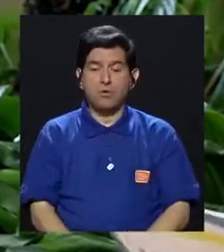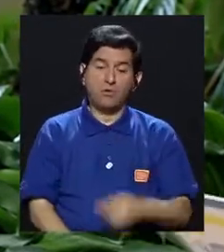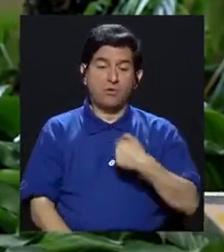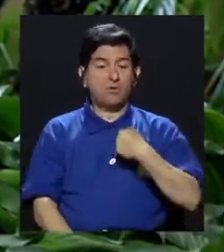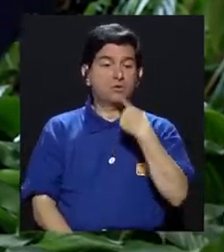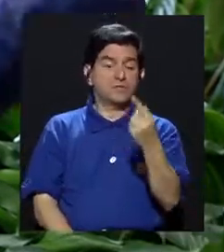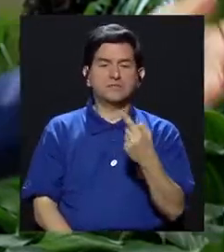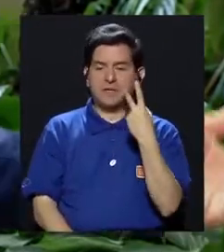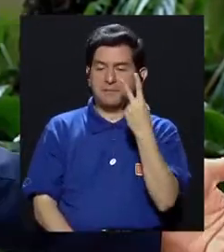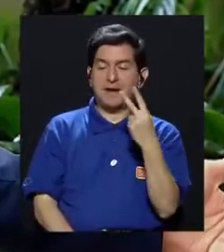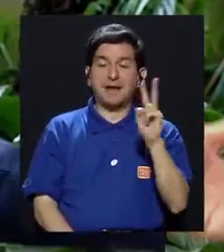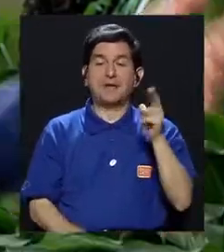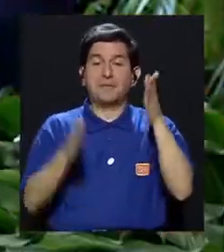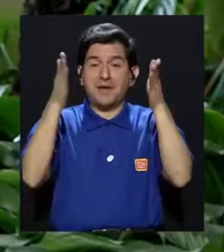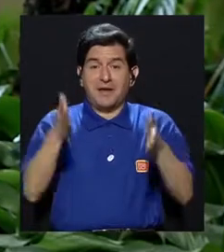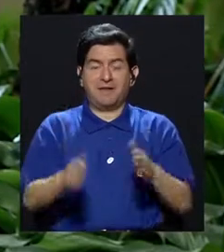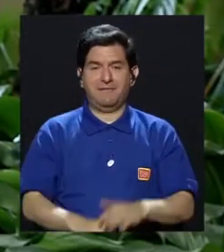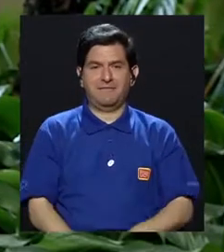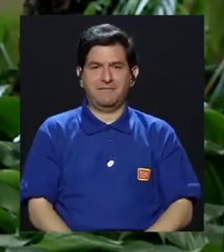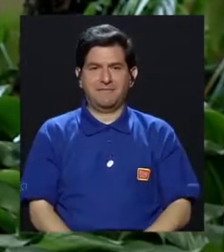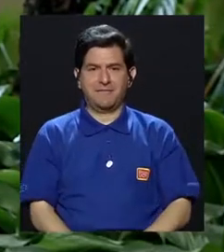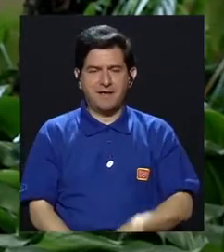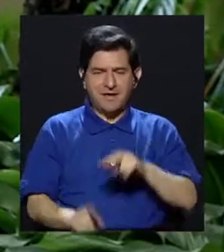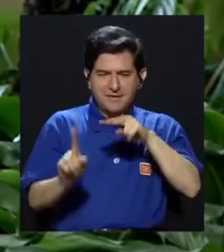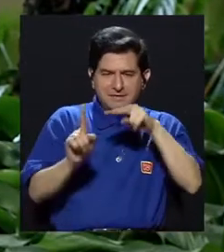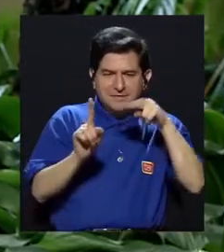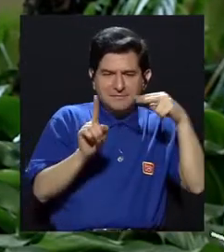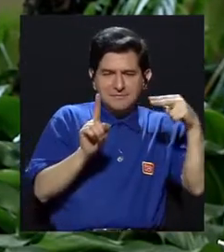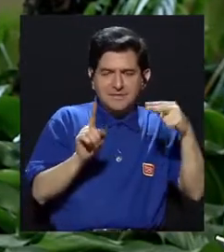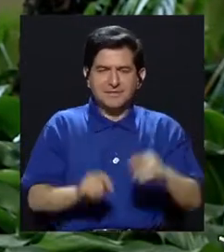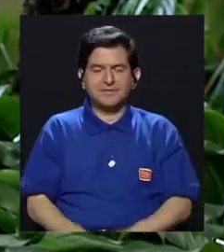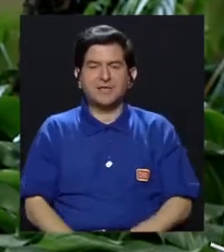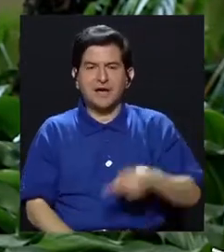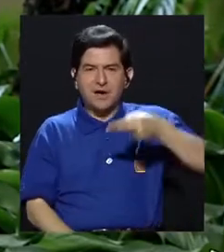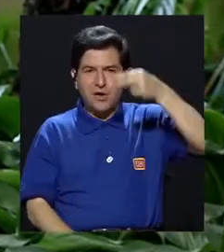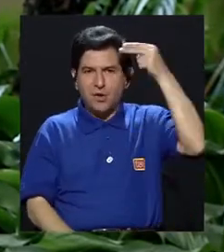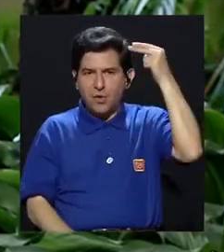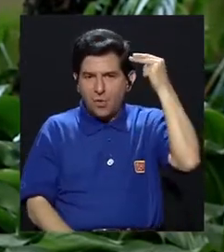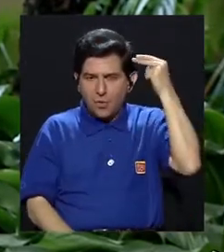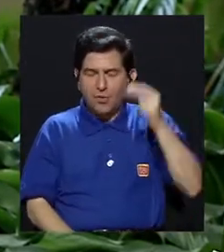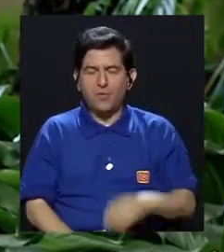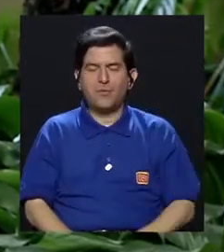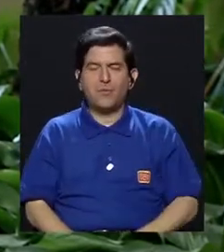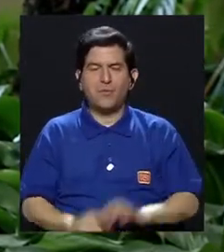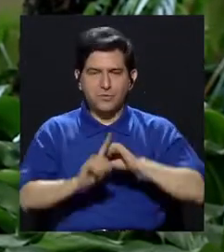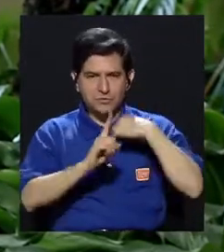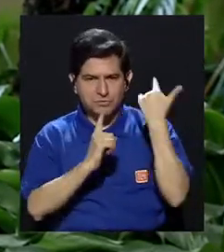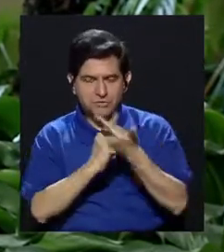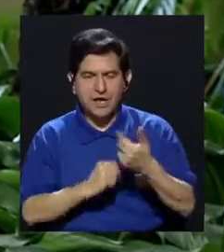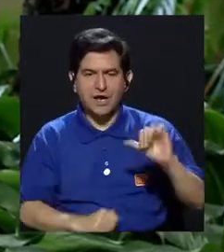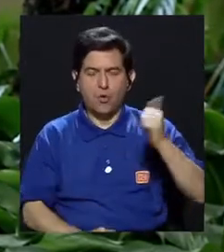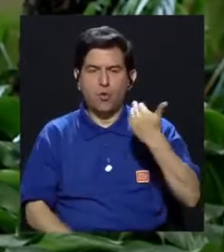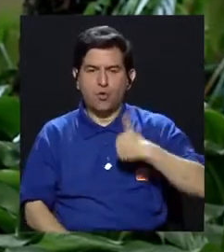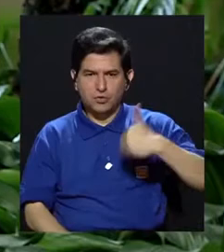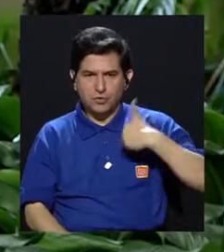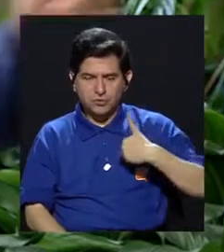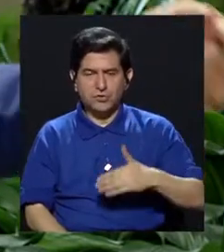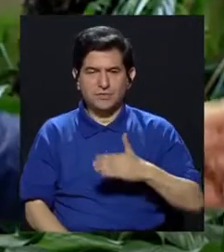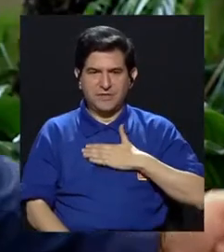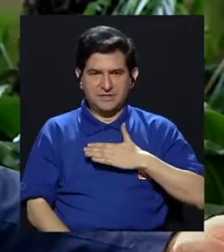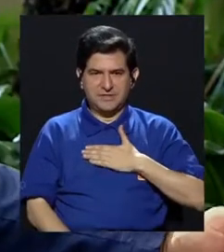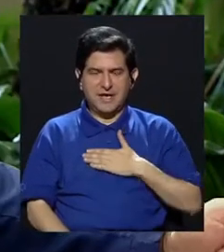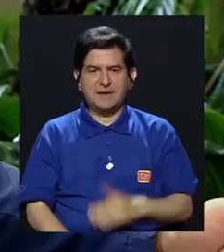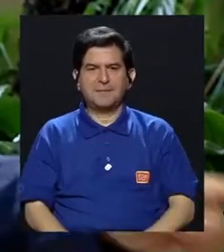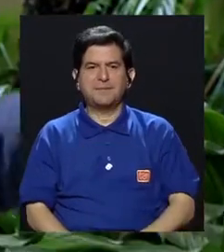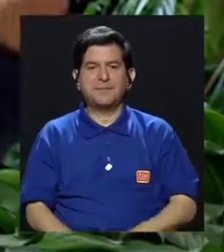tengo que decir para que me vean los compañeros, porque hay una mirada homosocial, o sea, los otros hombres me tienen que dar el